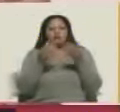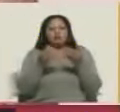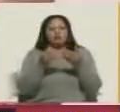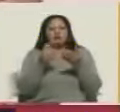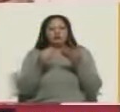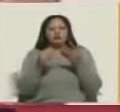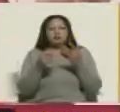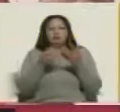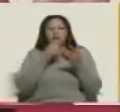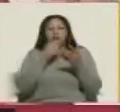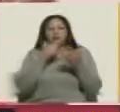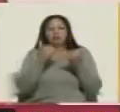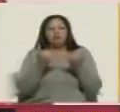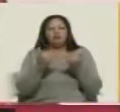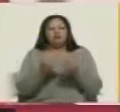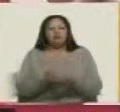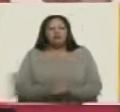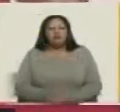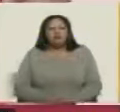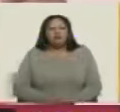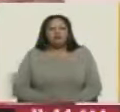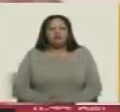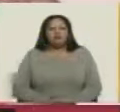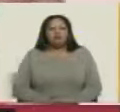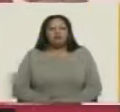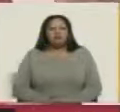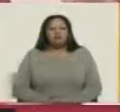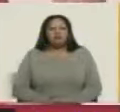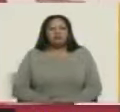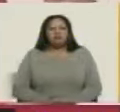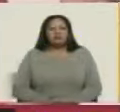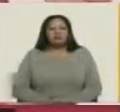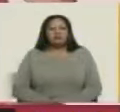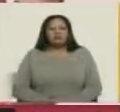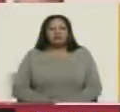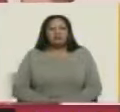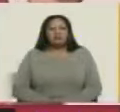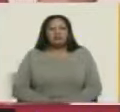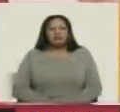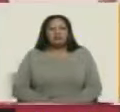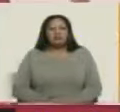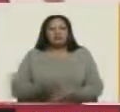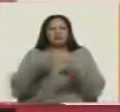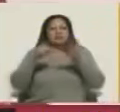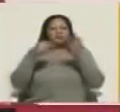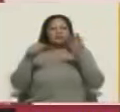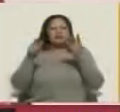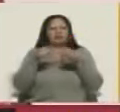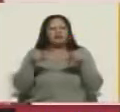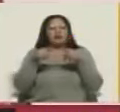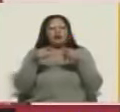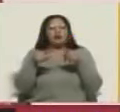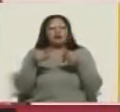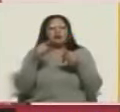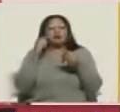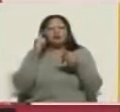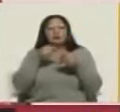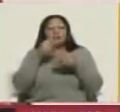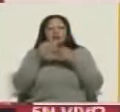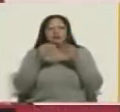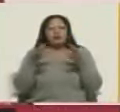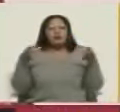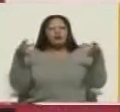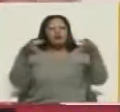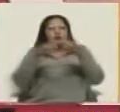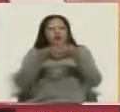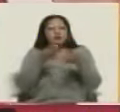hermosa, se reunían en una mata de mango, se reunían en la pared donde no pegaba el sol, en un patio. Eso tiene que ser